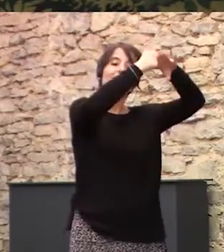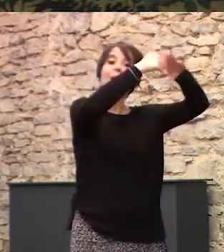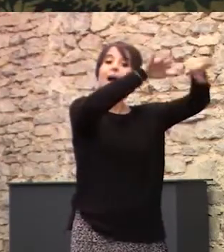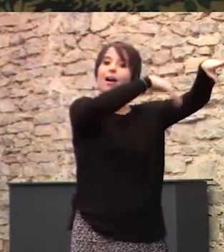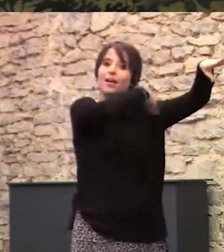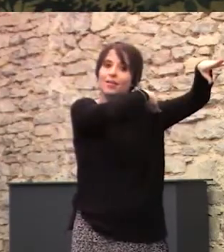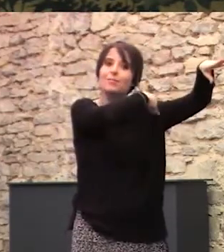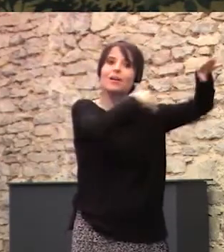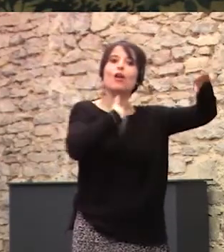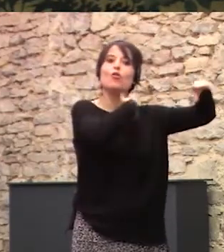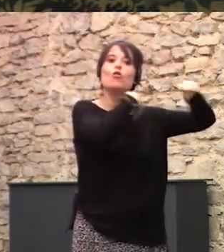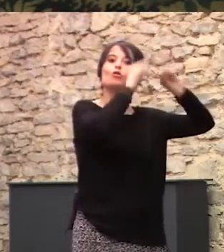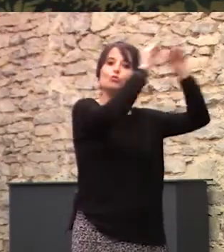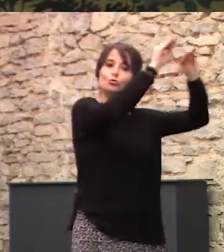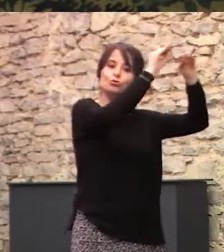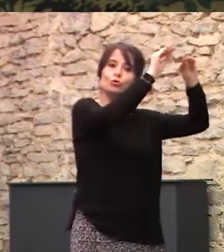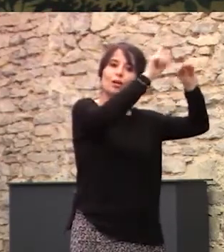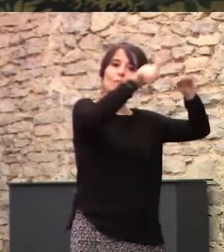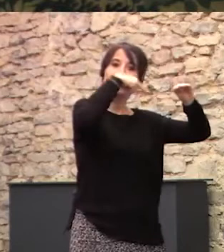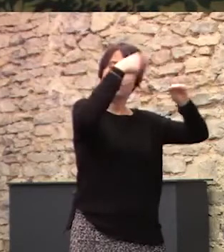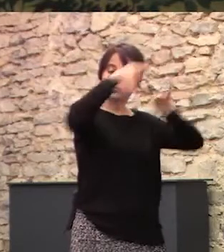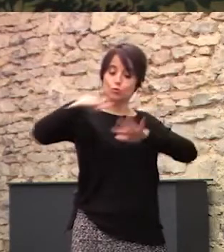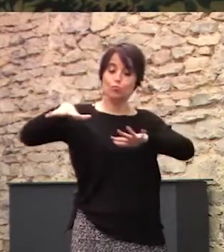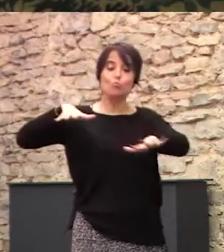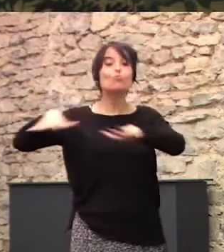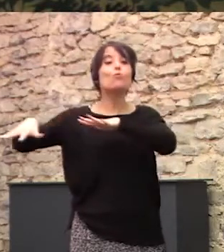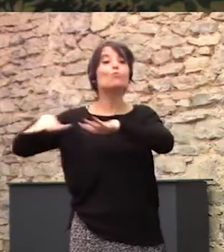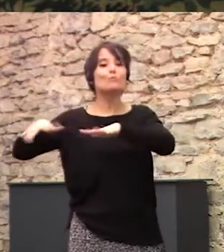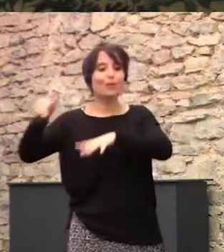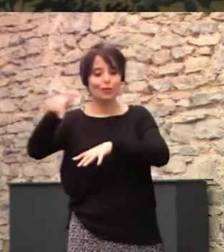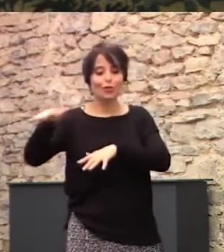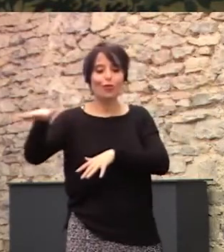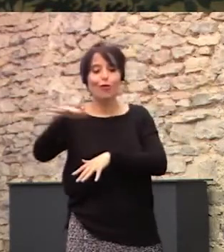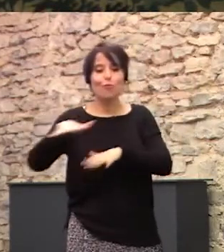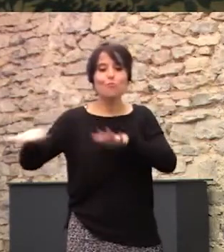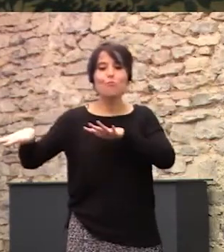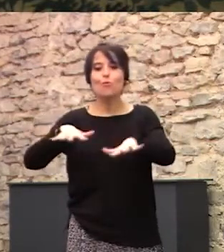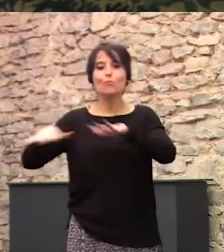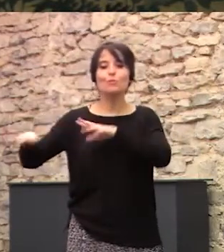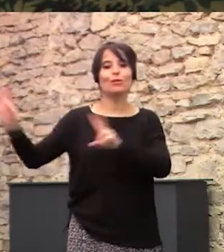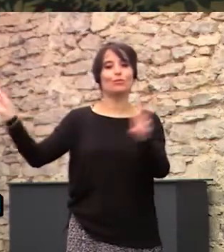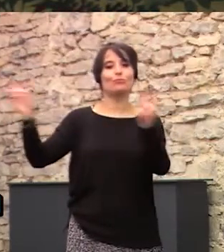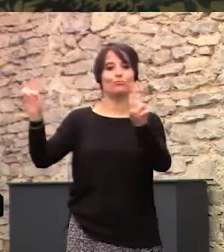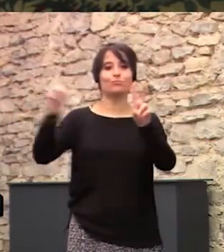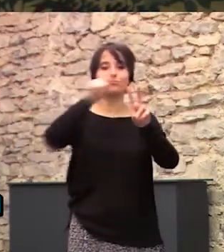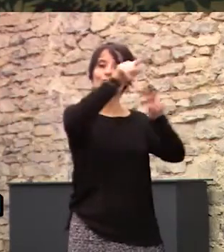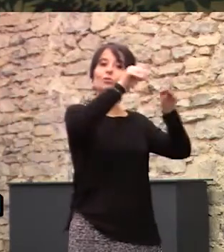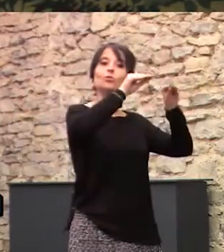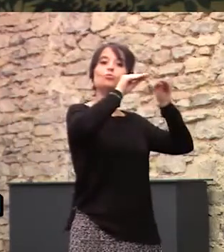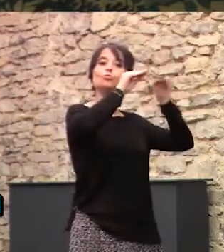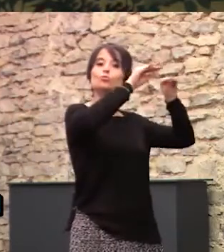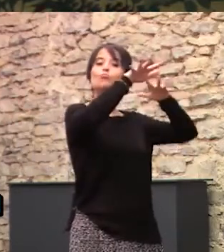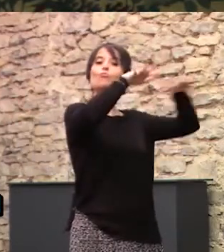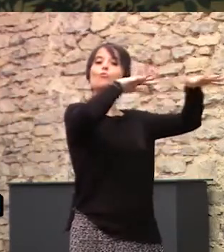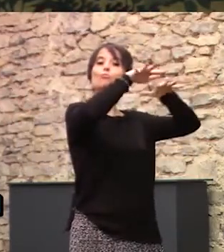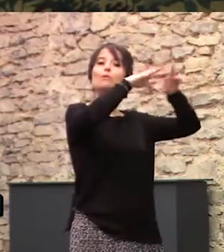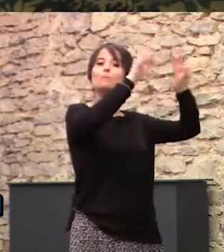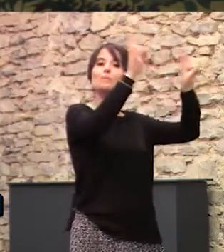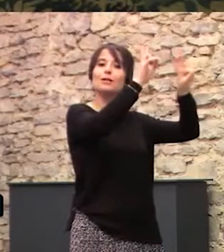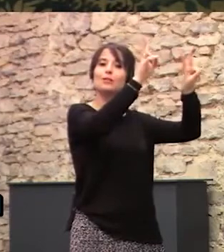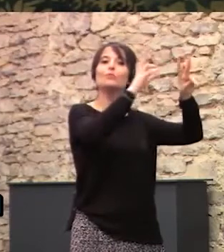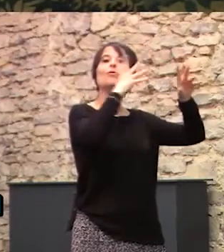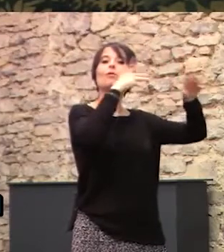Pero luego, o sea, toda la munición, entre comillas, que producen las académicas, porque son las que tienen